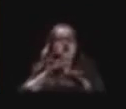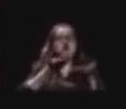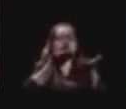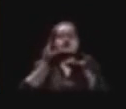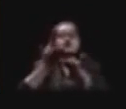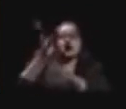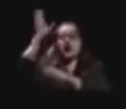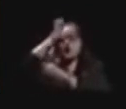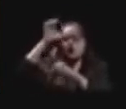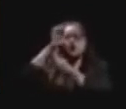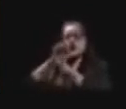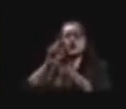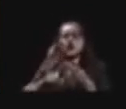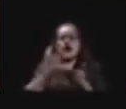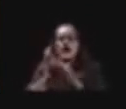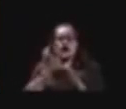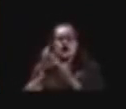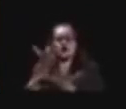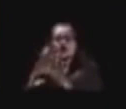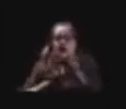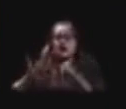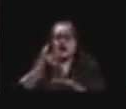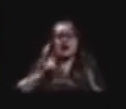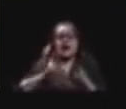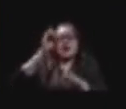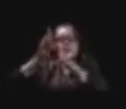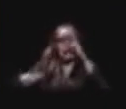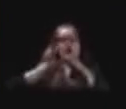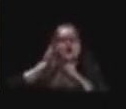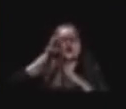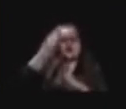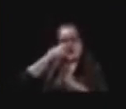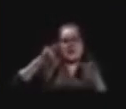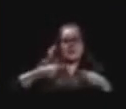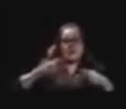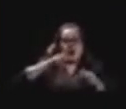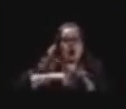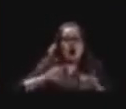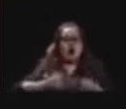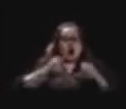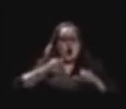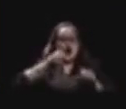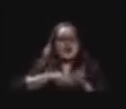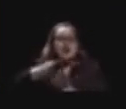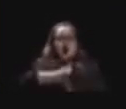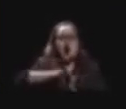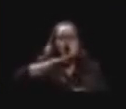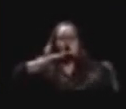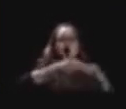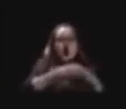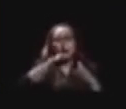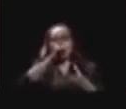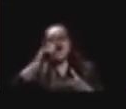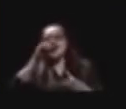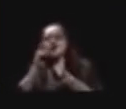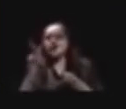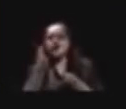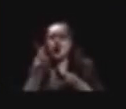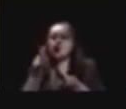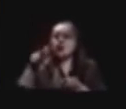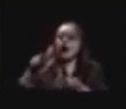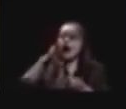la cultura, la economía social y el deporte a los jóvenes de las colonias, barrios y pueblos